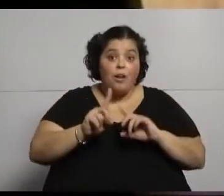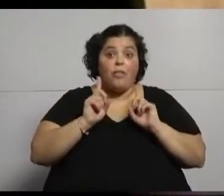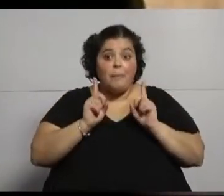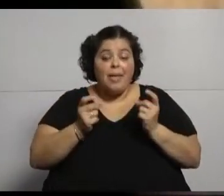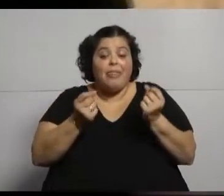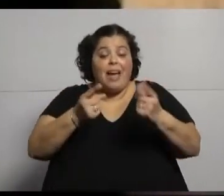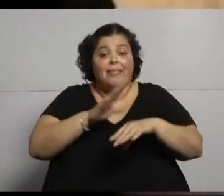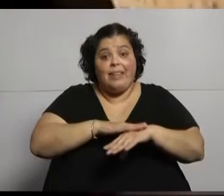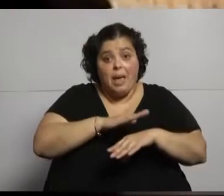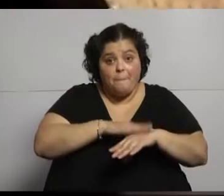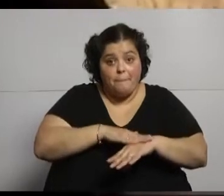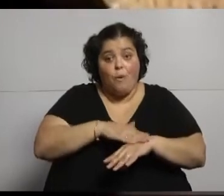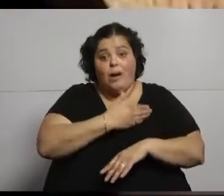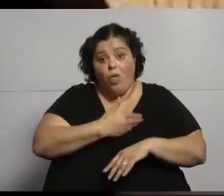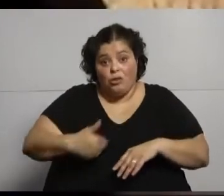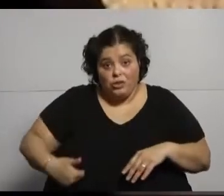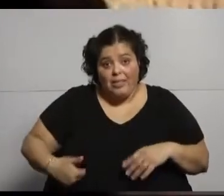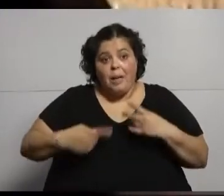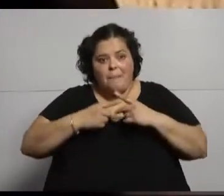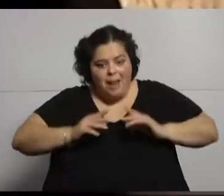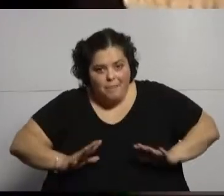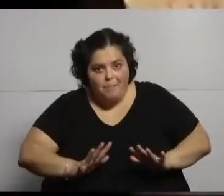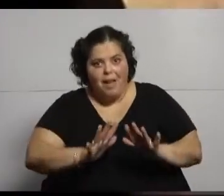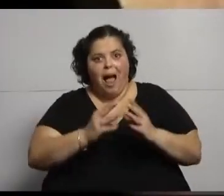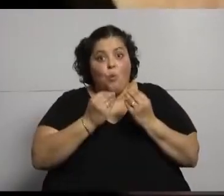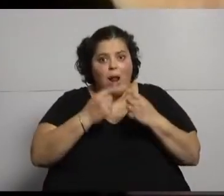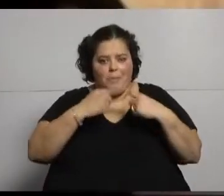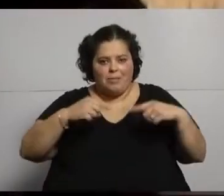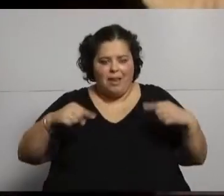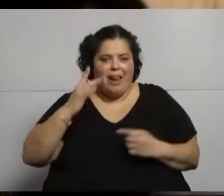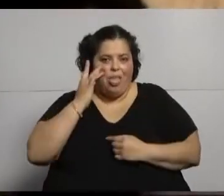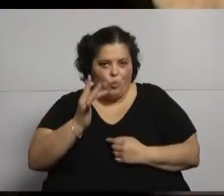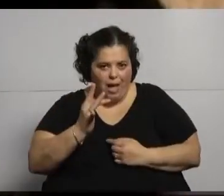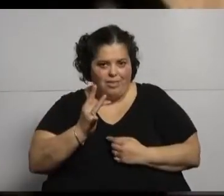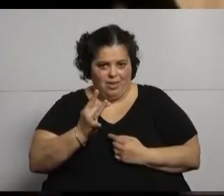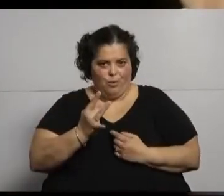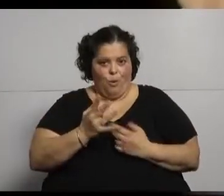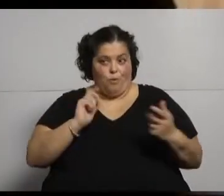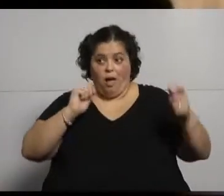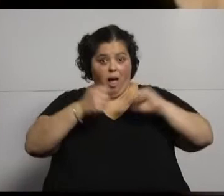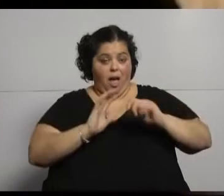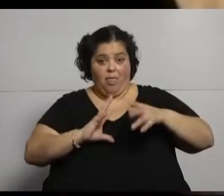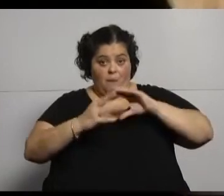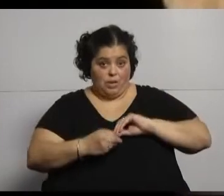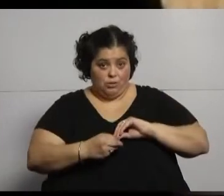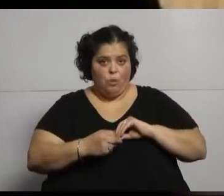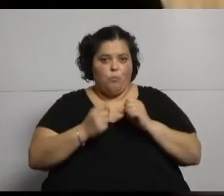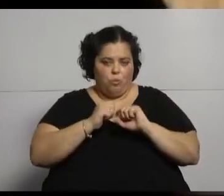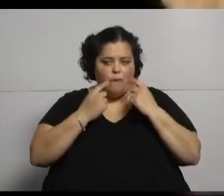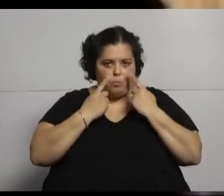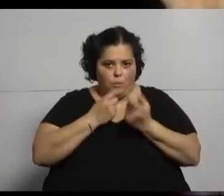los docentes proyectando material educativo, que ahora les voy a contar de qué se trata y voy a ver si puedo compartir mi